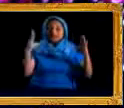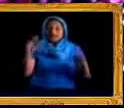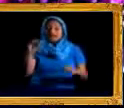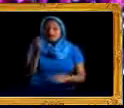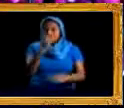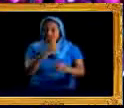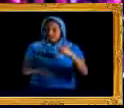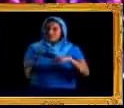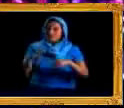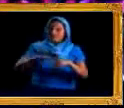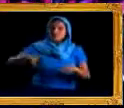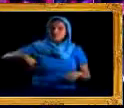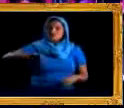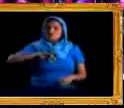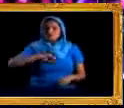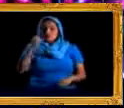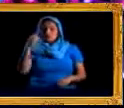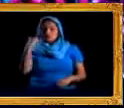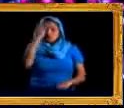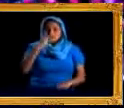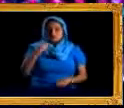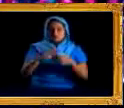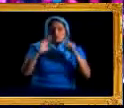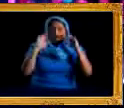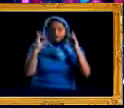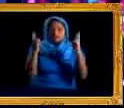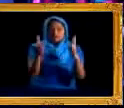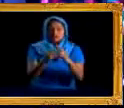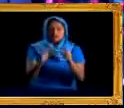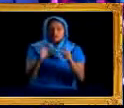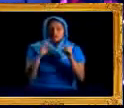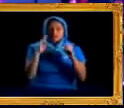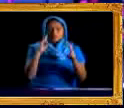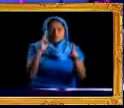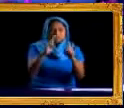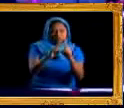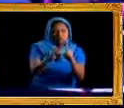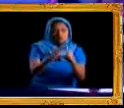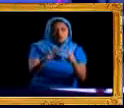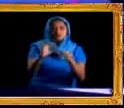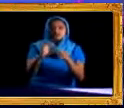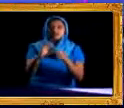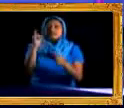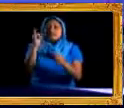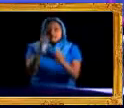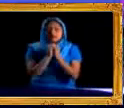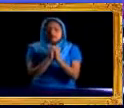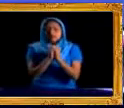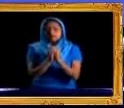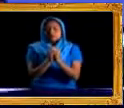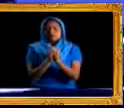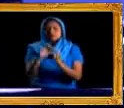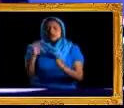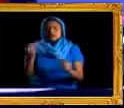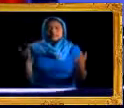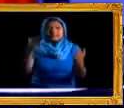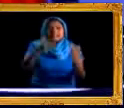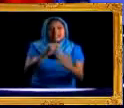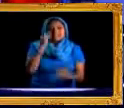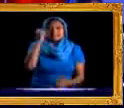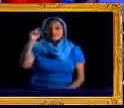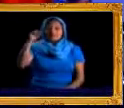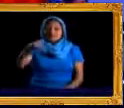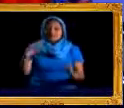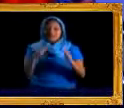venga sobre nosotros un espíritu de revelación, de conocimiento. Te pedimos, por favor, que traiga, Señor, a